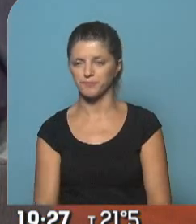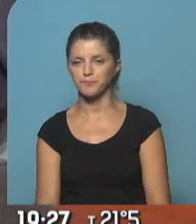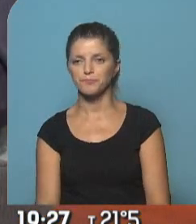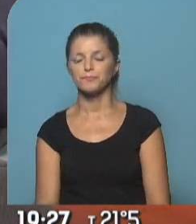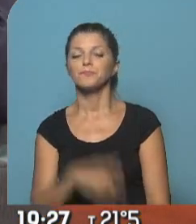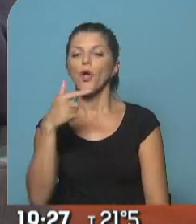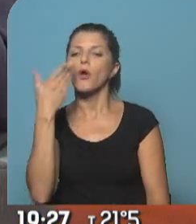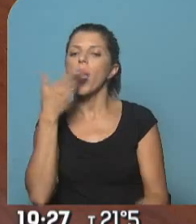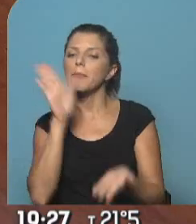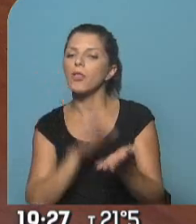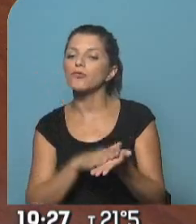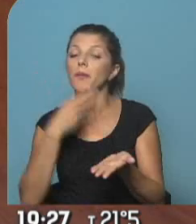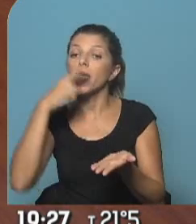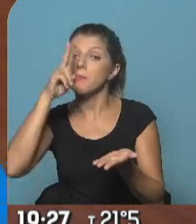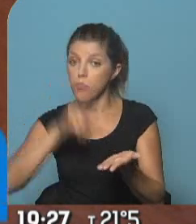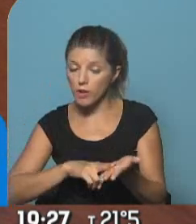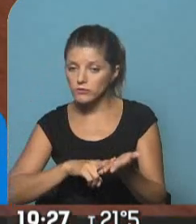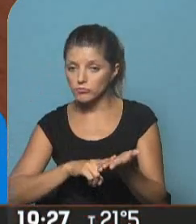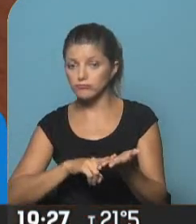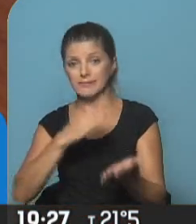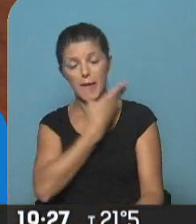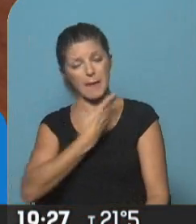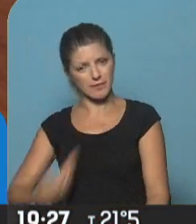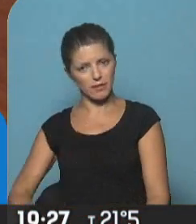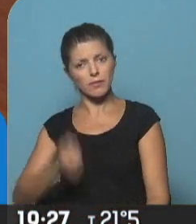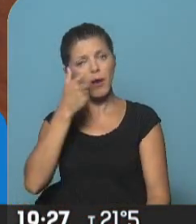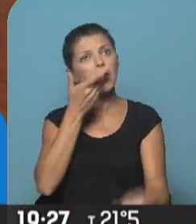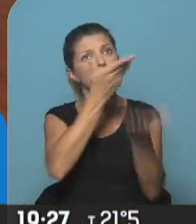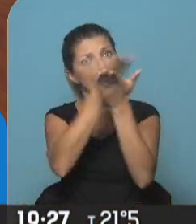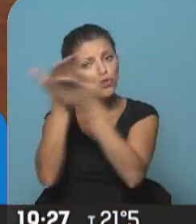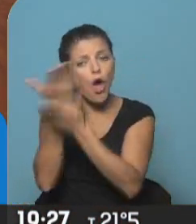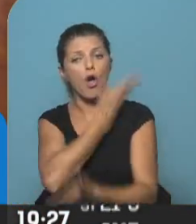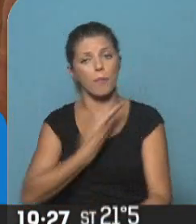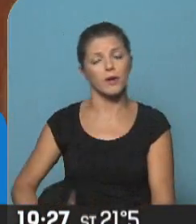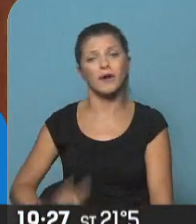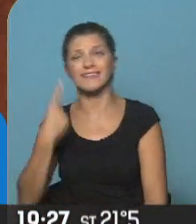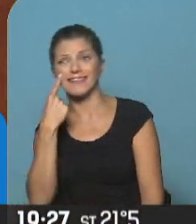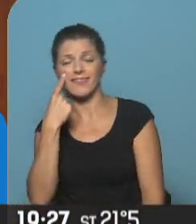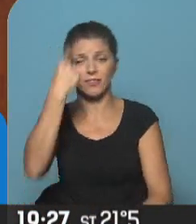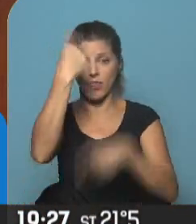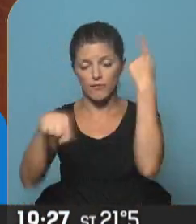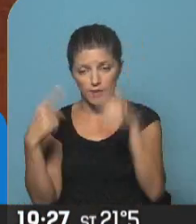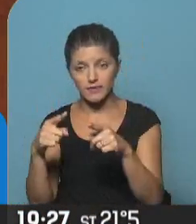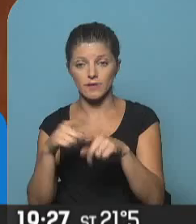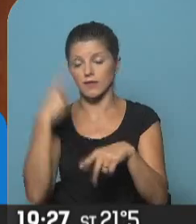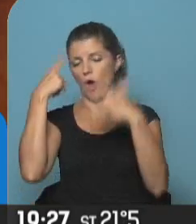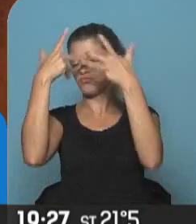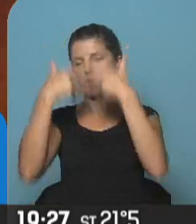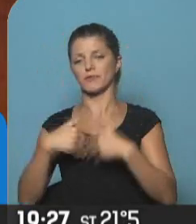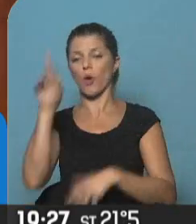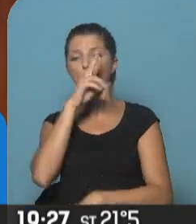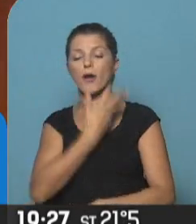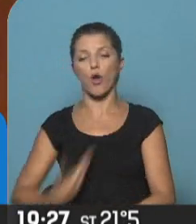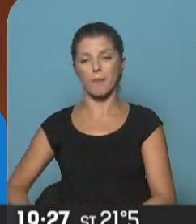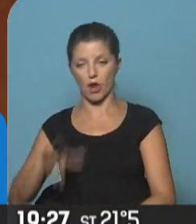componente impositivo a propósito del pedido del presidente a los gobernadores y a los intendentes, de la rápida respuesta de la gobernadora María Eugenia Vidal, de la